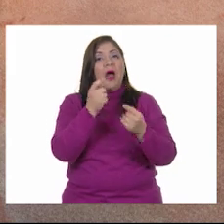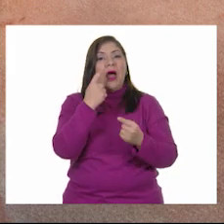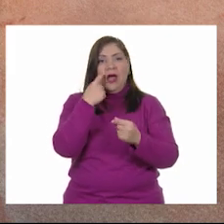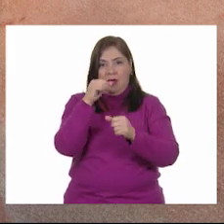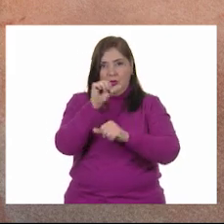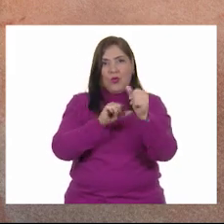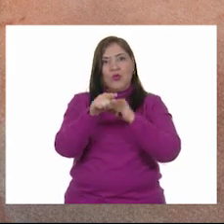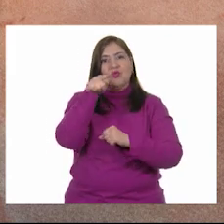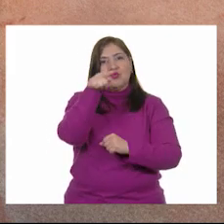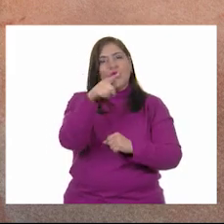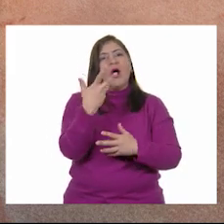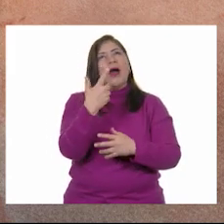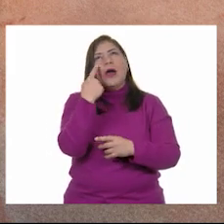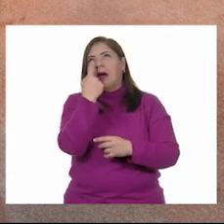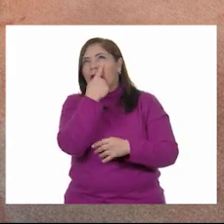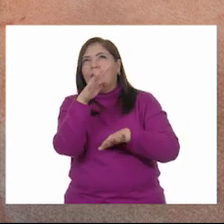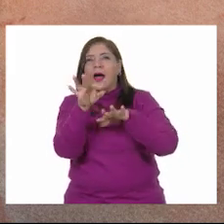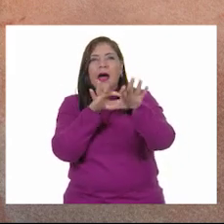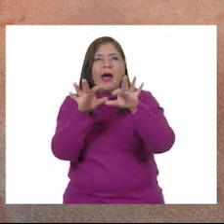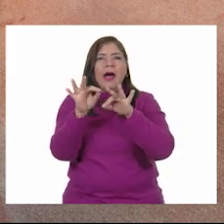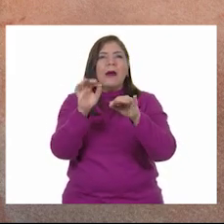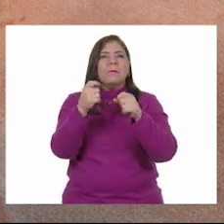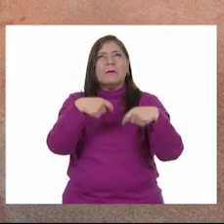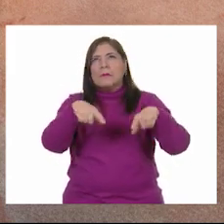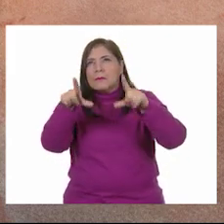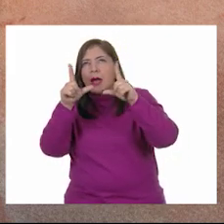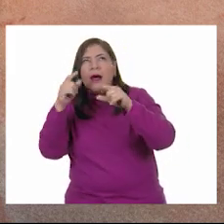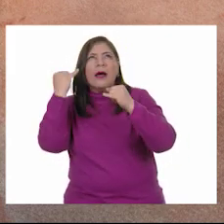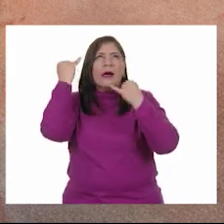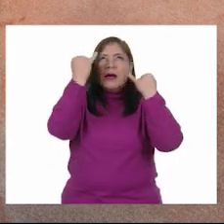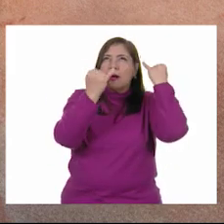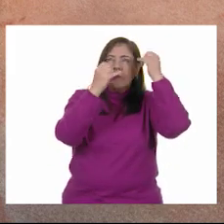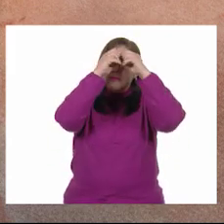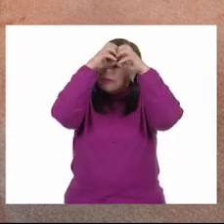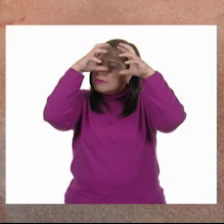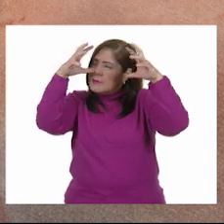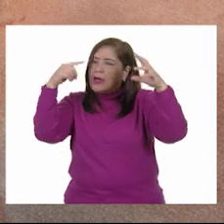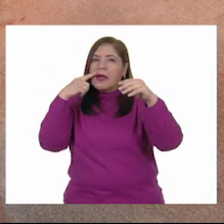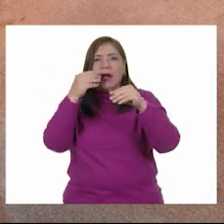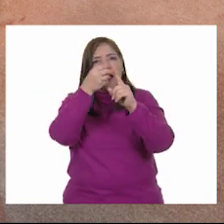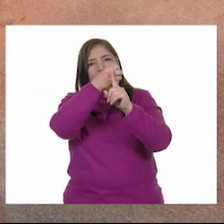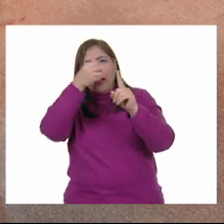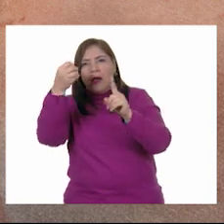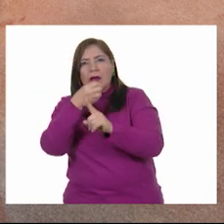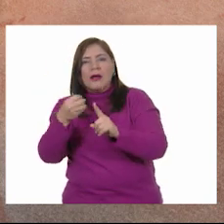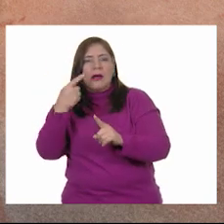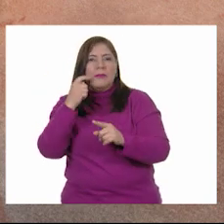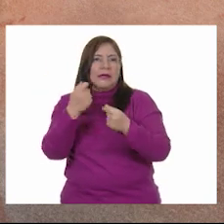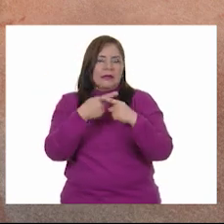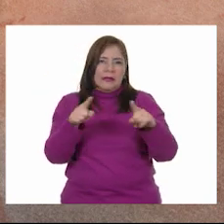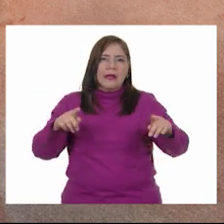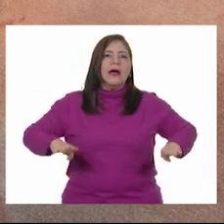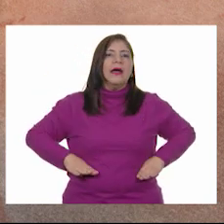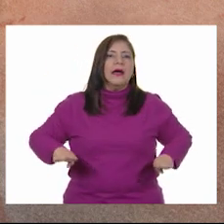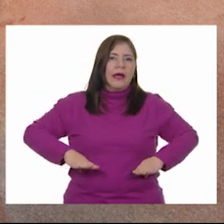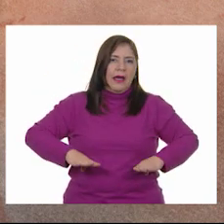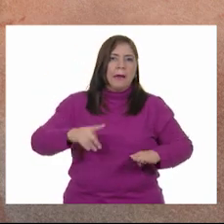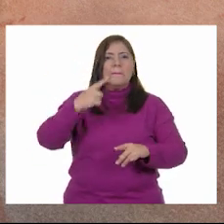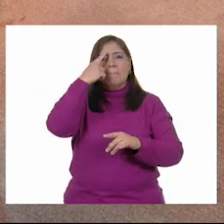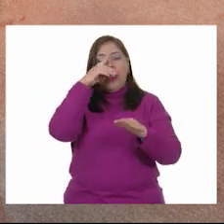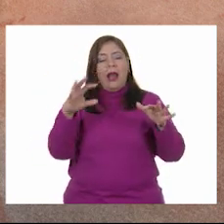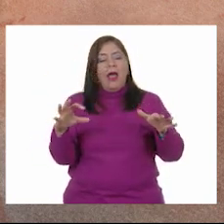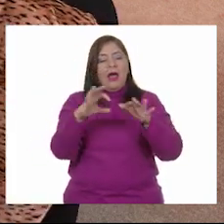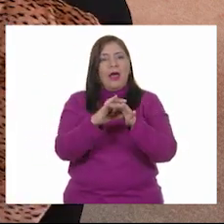turno. Elige y crea imágenes sencillas y juega a ordenarlas de maneras distintas para armar una historia a partir de la